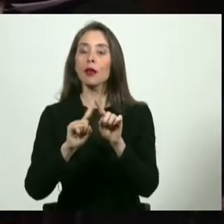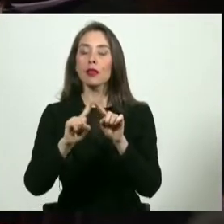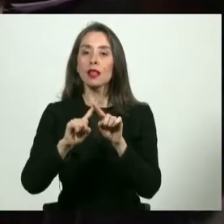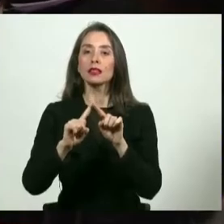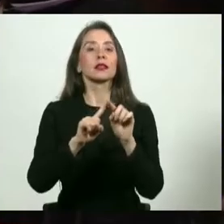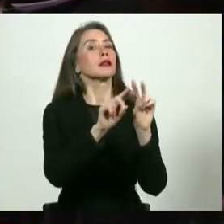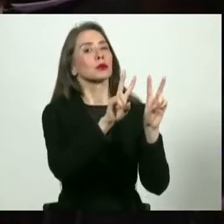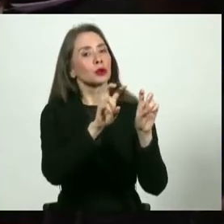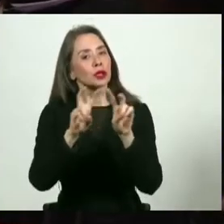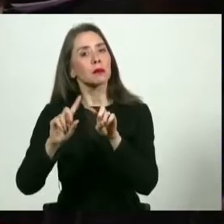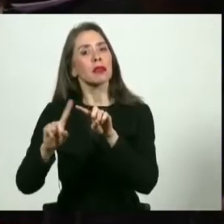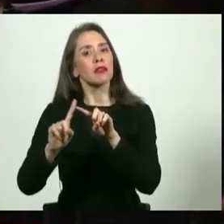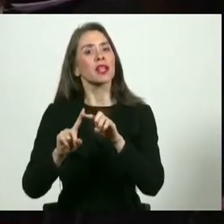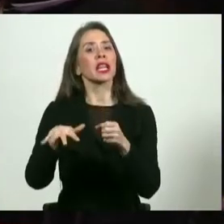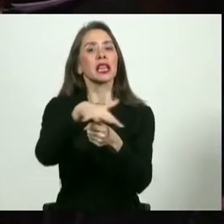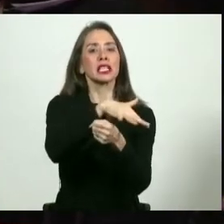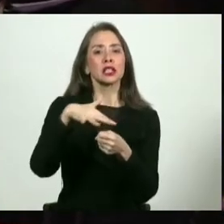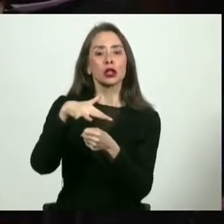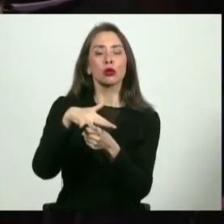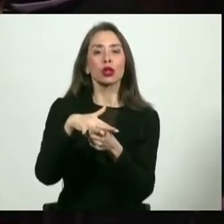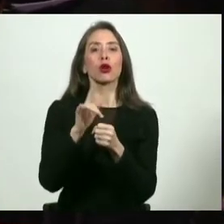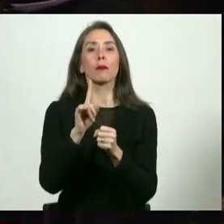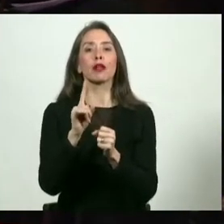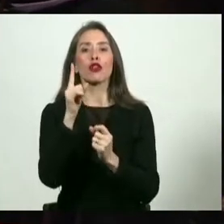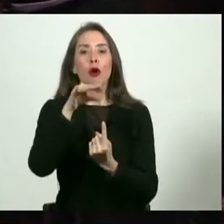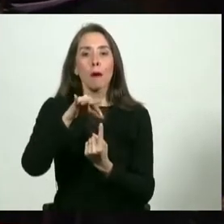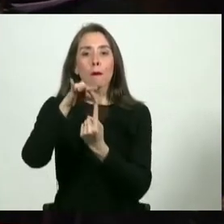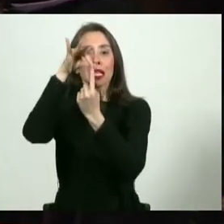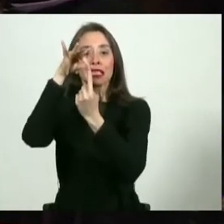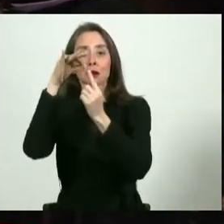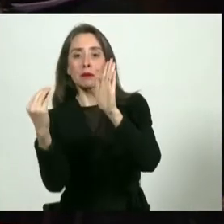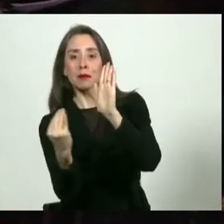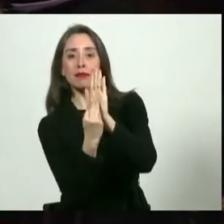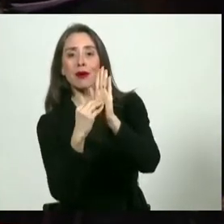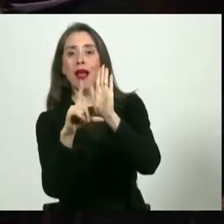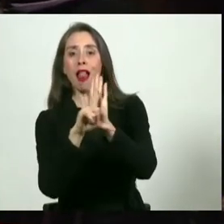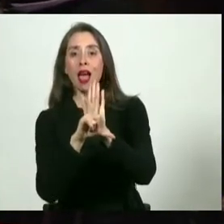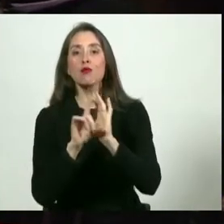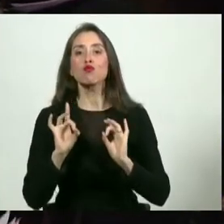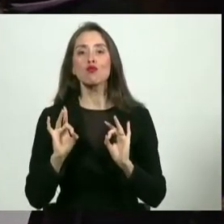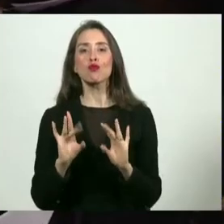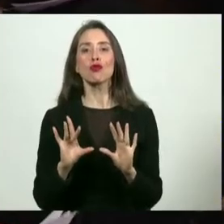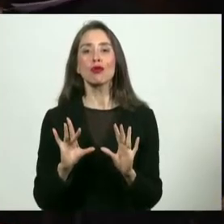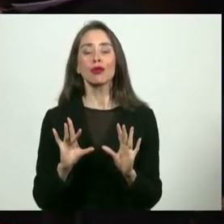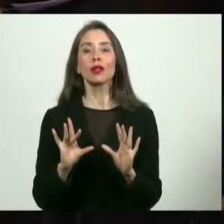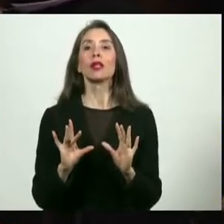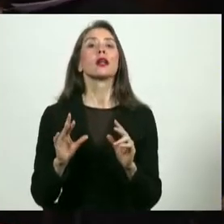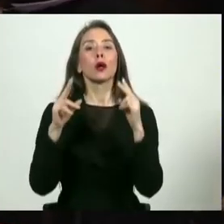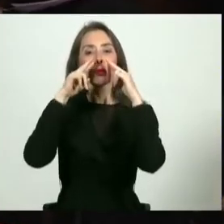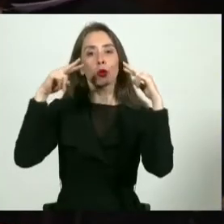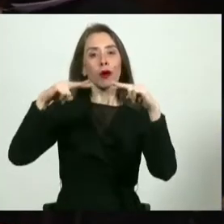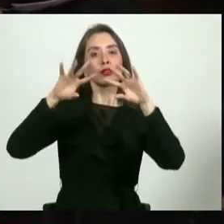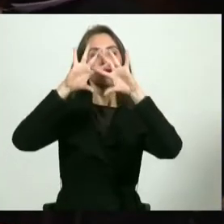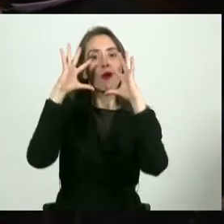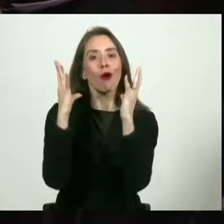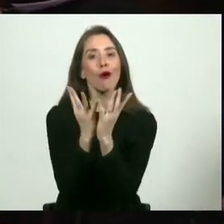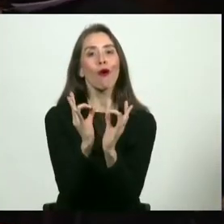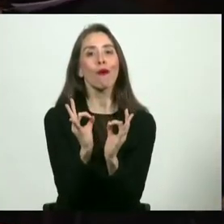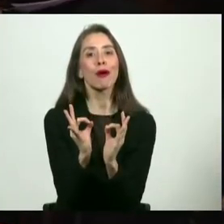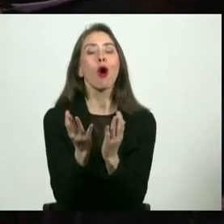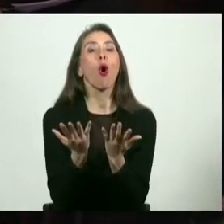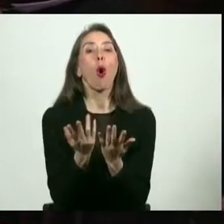aspectos, distintas situaciones, pero que no instalan en el corazón de nuestra legislación una visión integral de